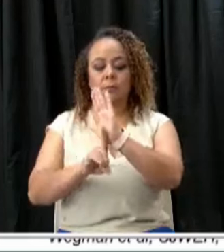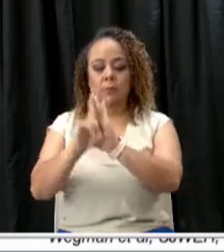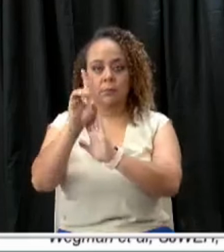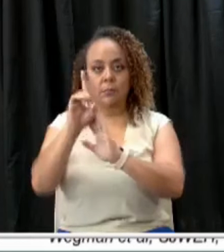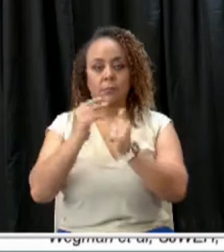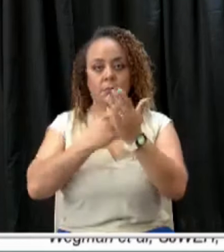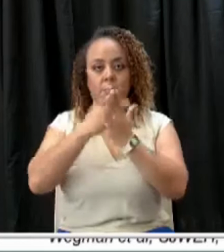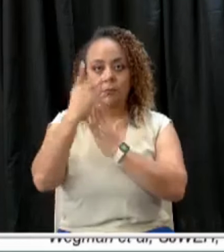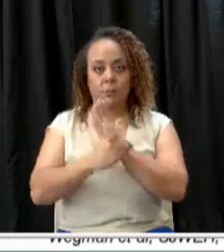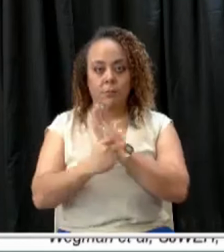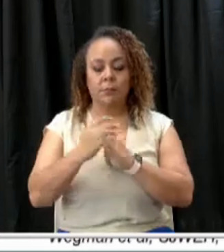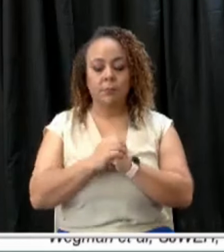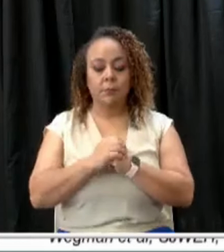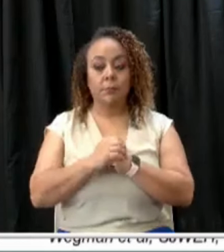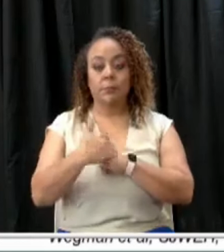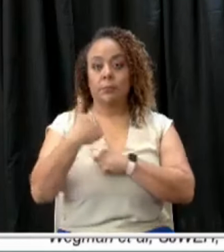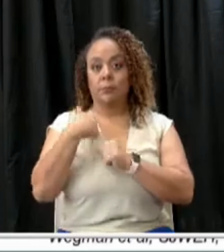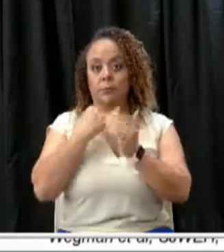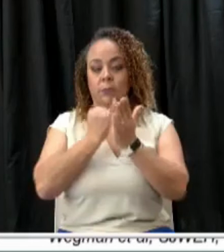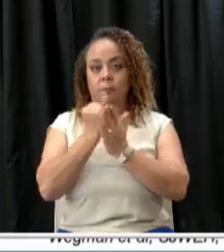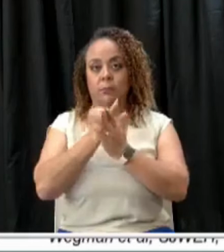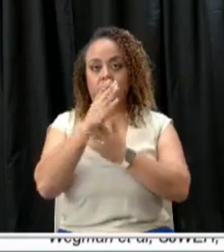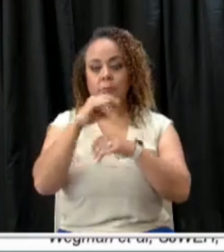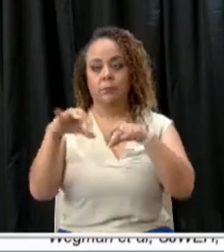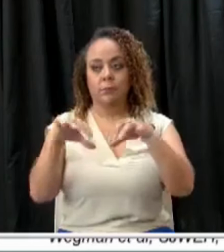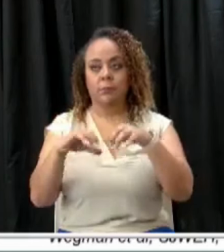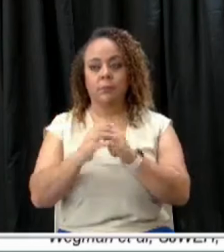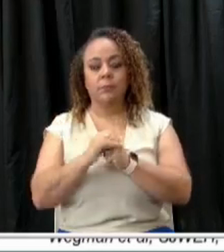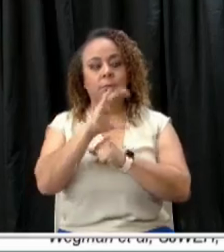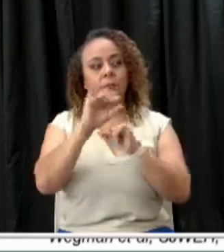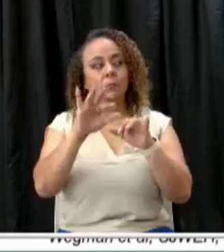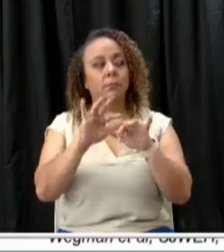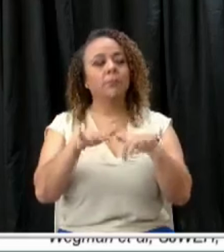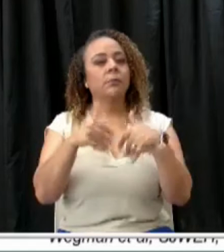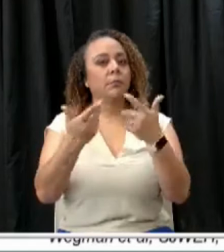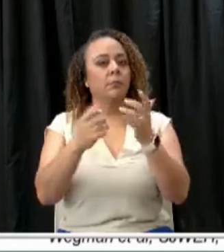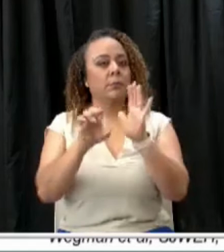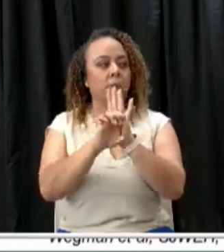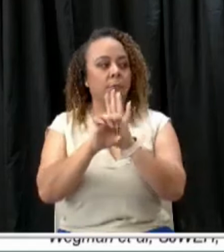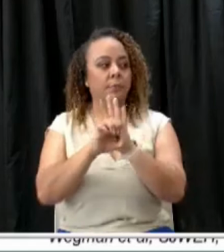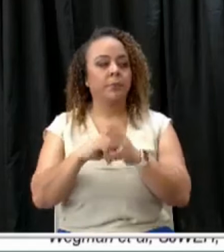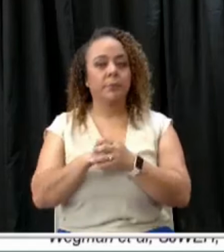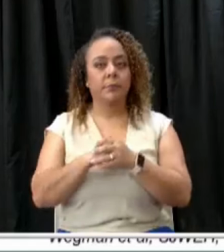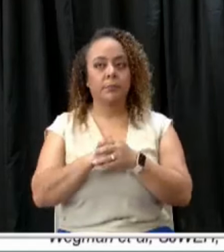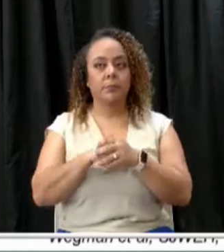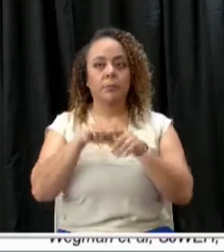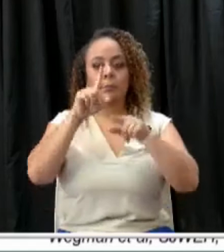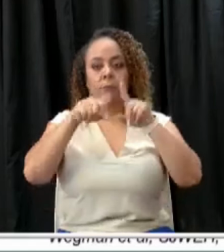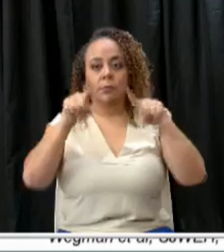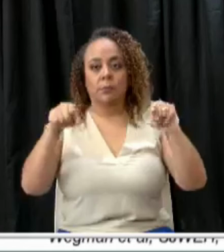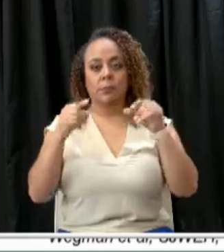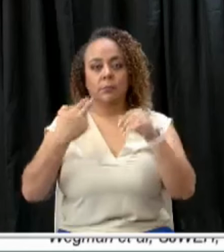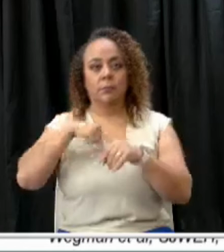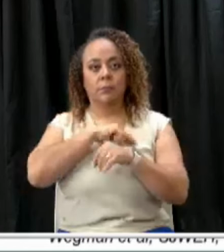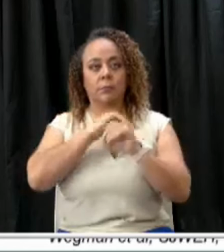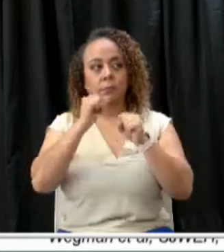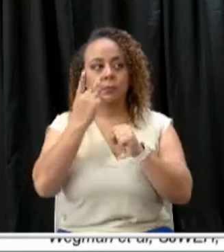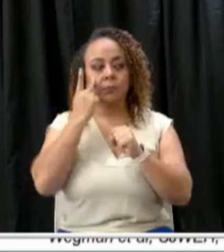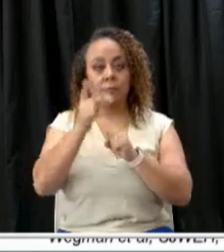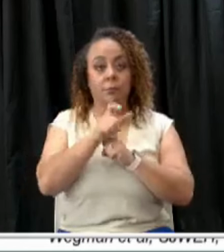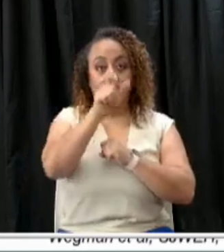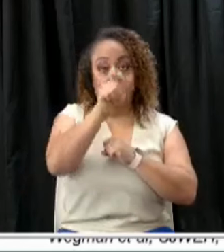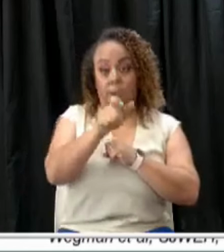los programas que implementan investigación y acción, y cómo, por ejemplo, en el gráfico que podemos ver, el de